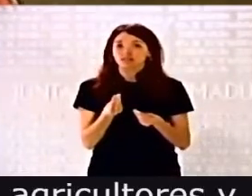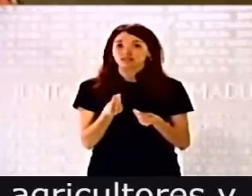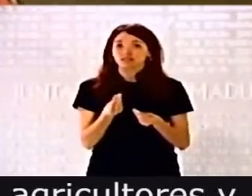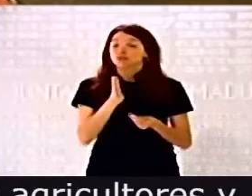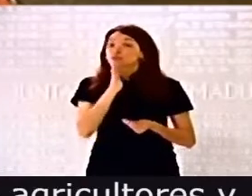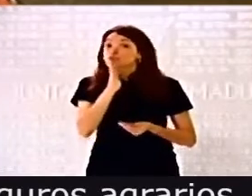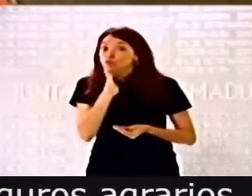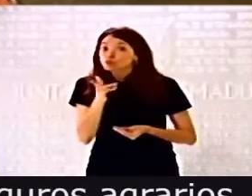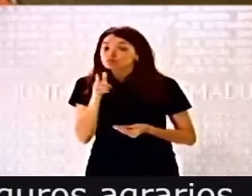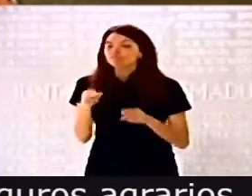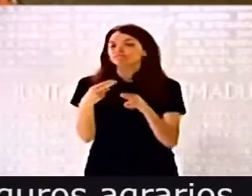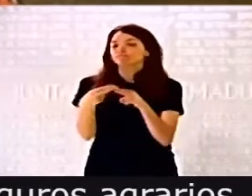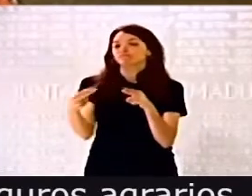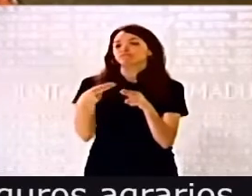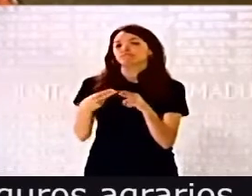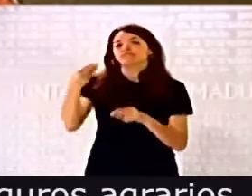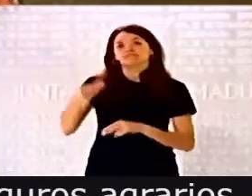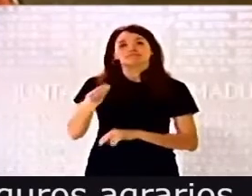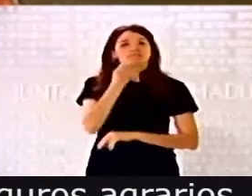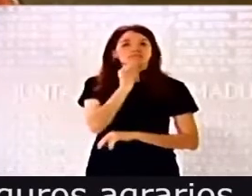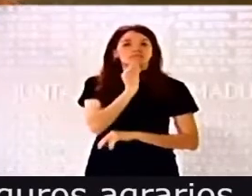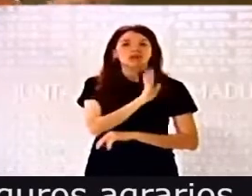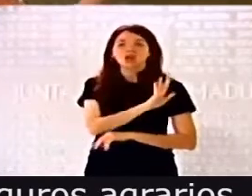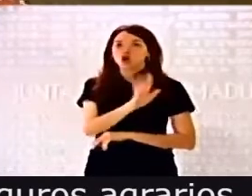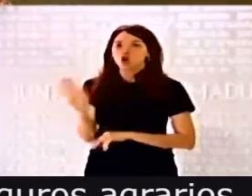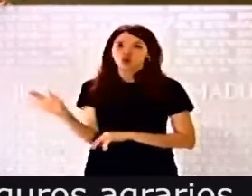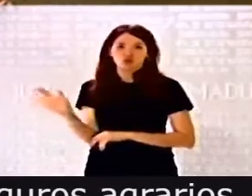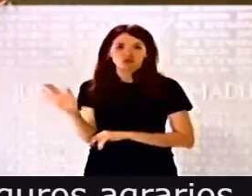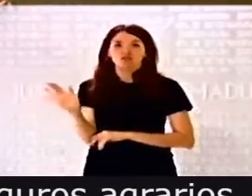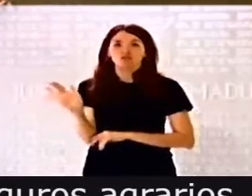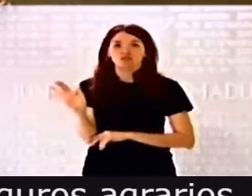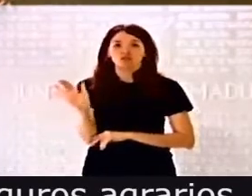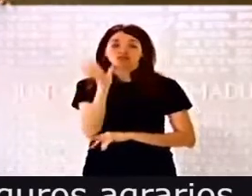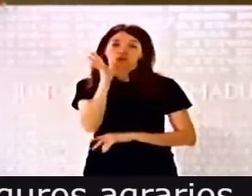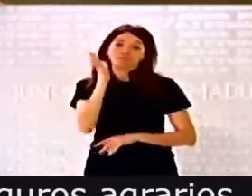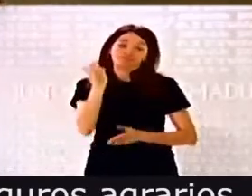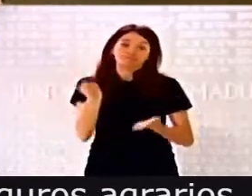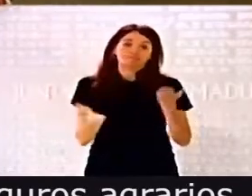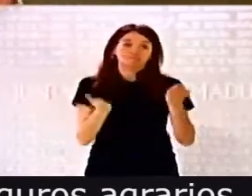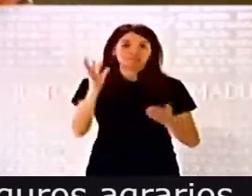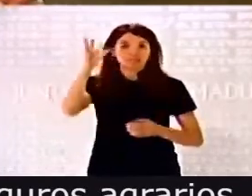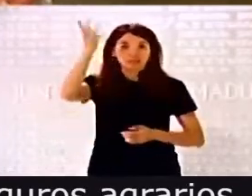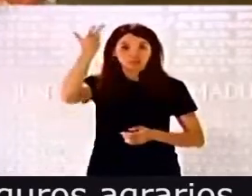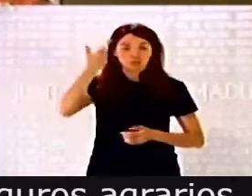política de renta agraria frente a la climatología.